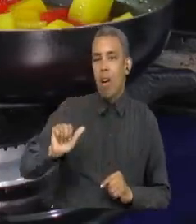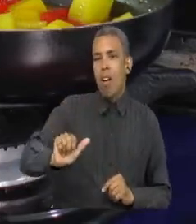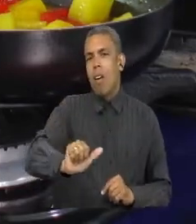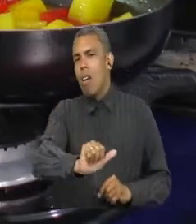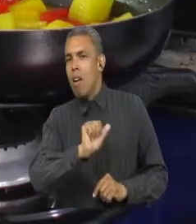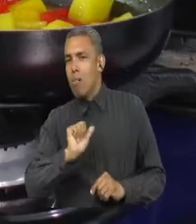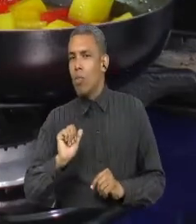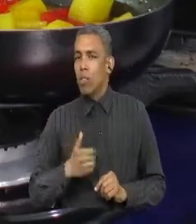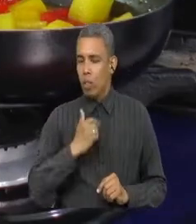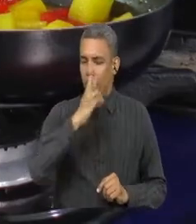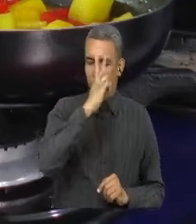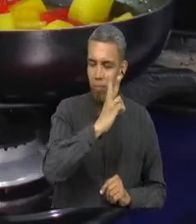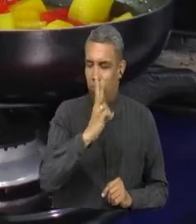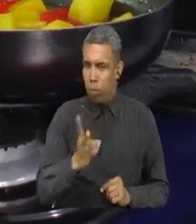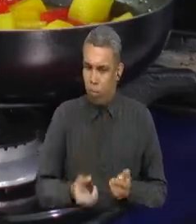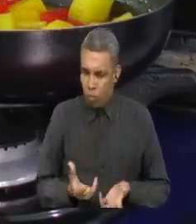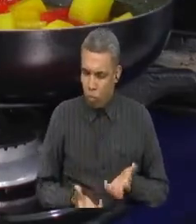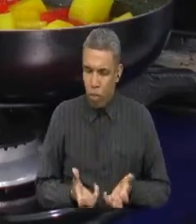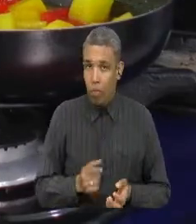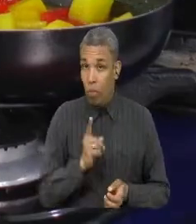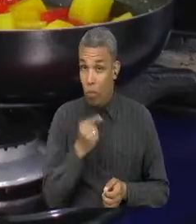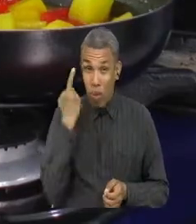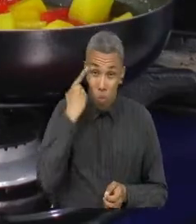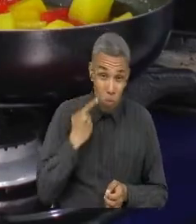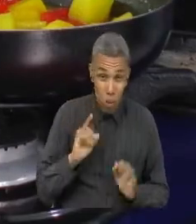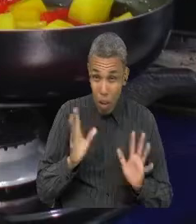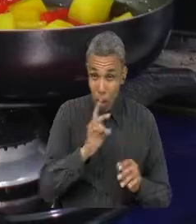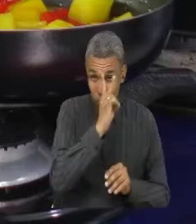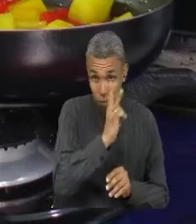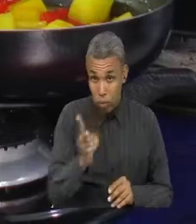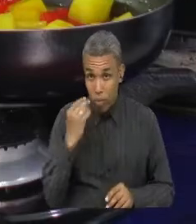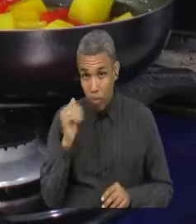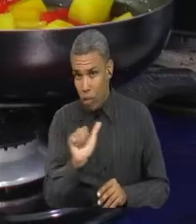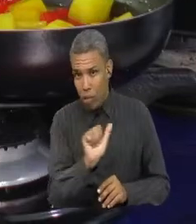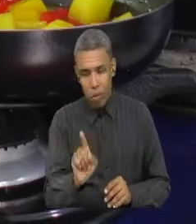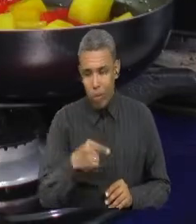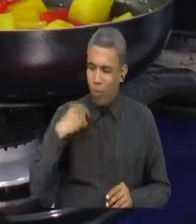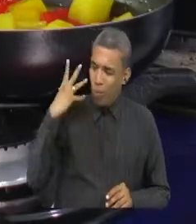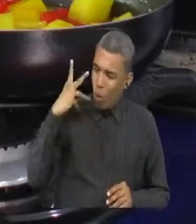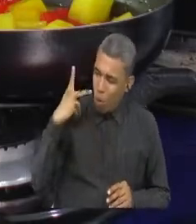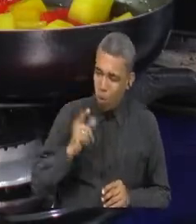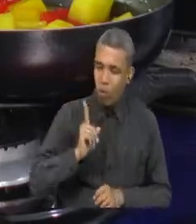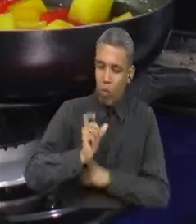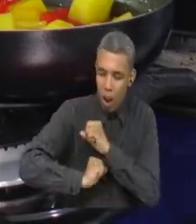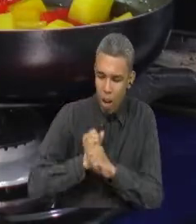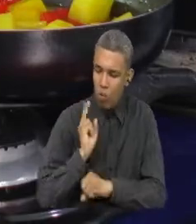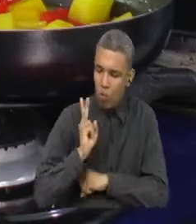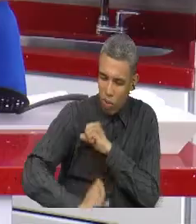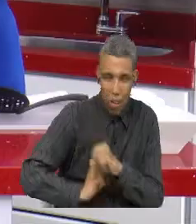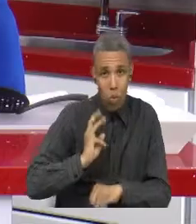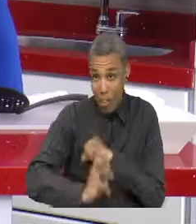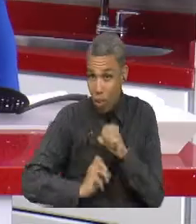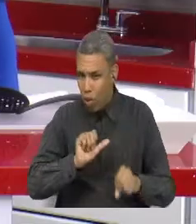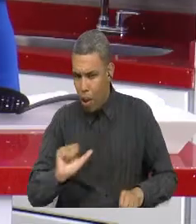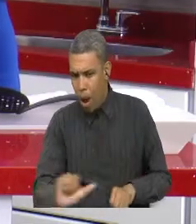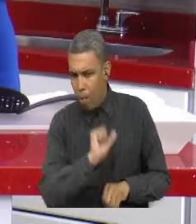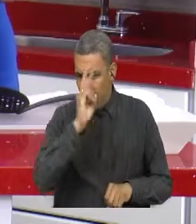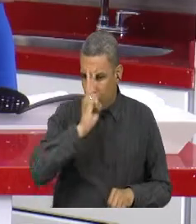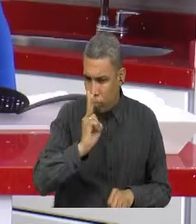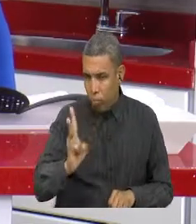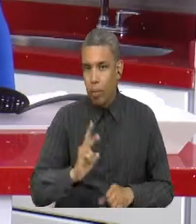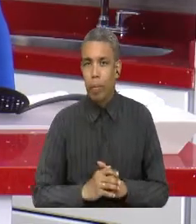de hoy, sino todos los días. Bueno, de todas formas, Sergio, ya sabes tú que nos quedan 2 minuticos para